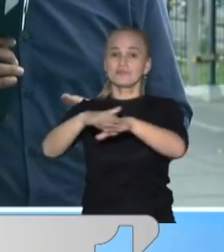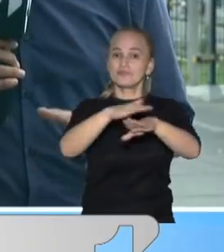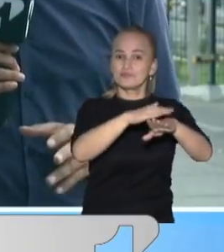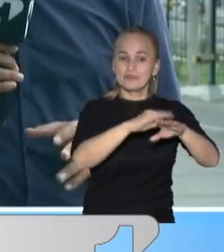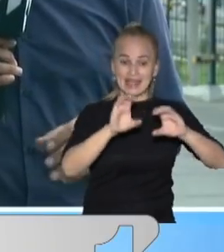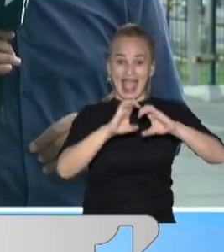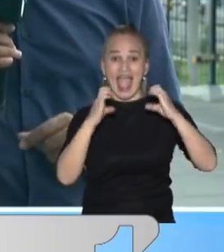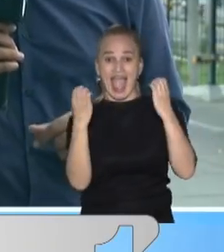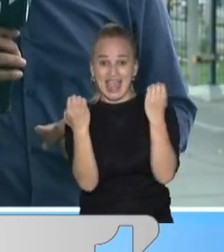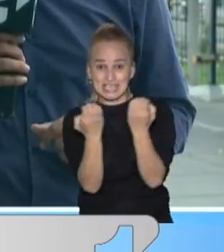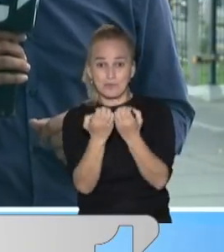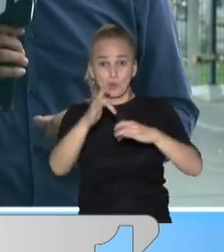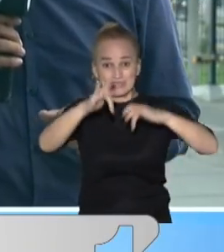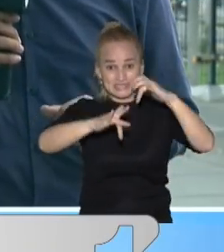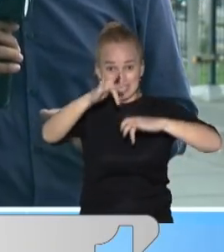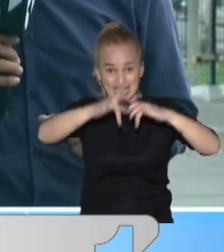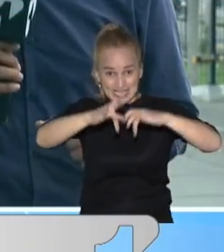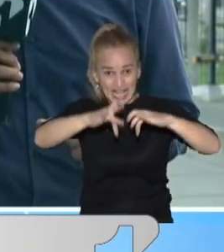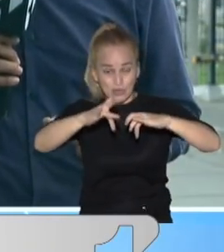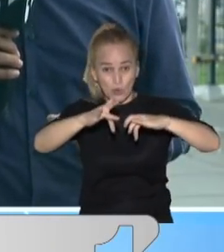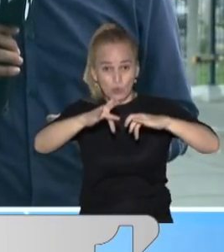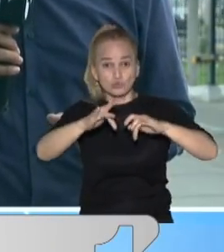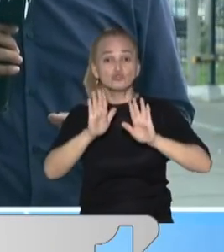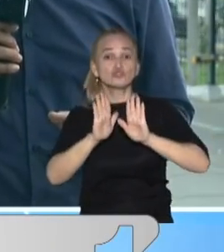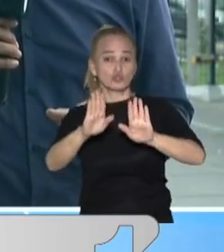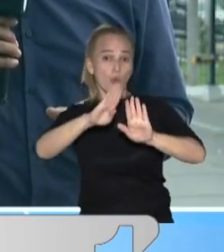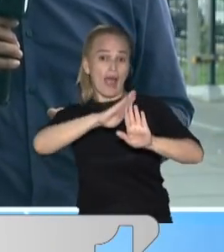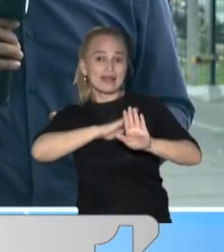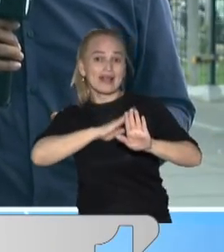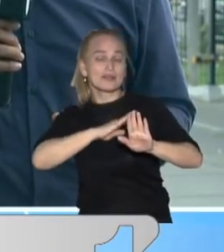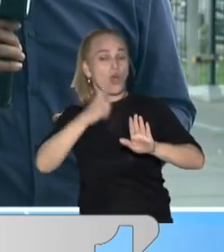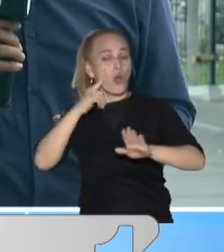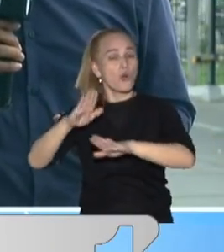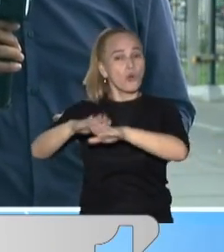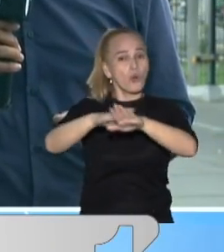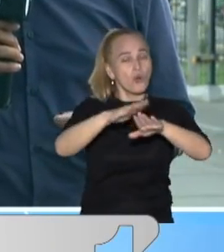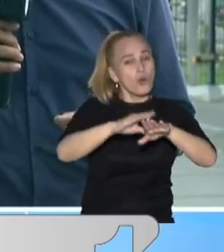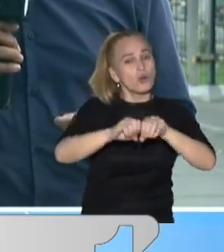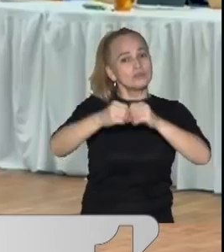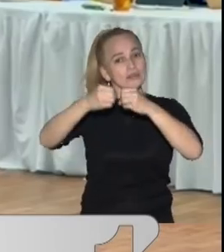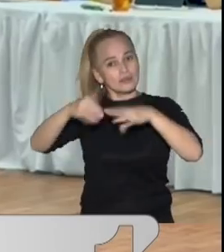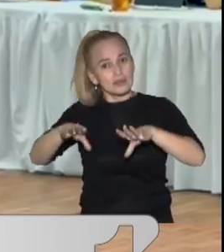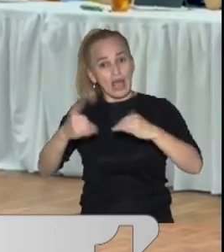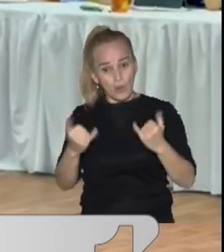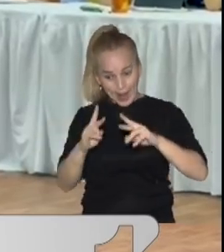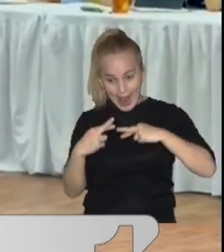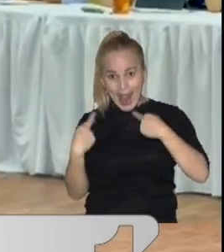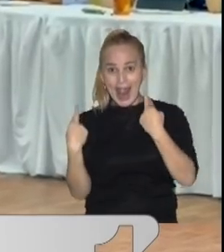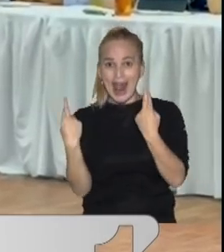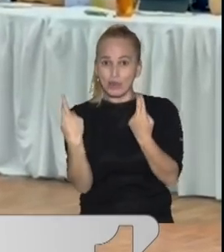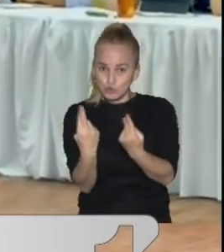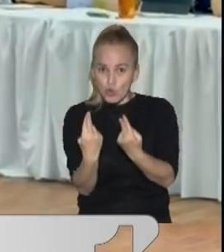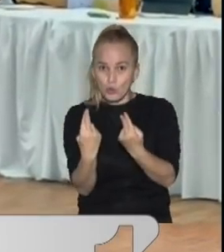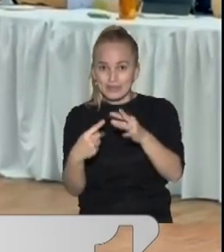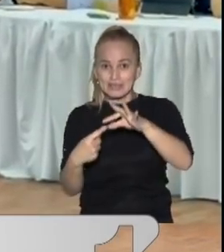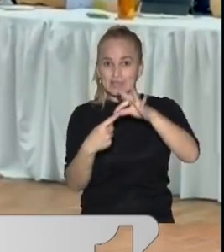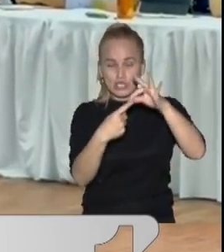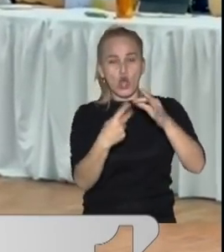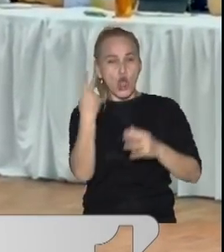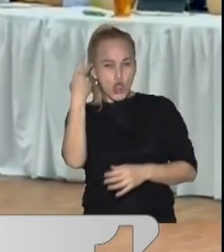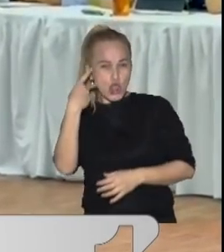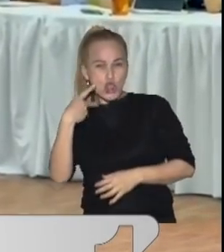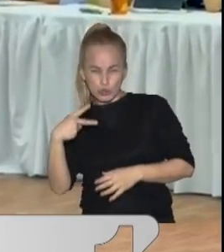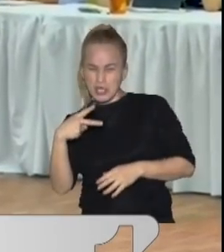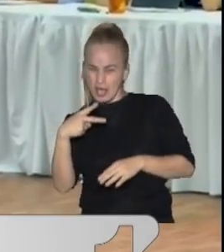todos sus secretarios y directores de despacho. Adelantó un consejo extraordinario de gobierno y dijo que se tomará 2 días